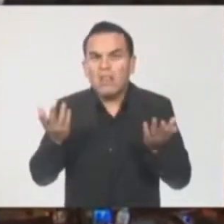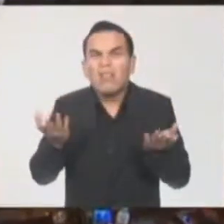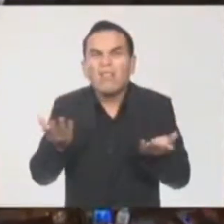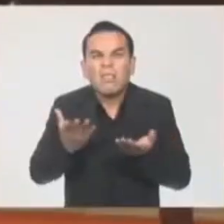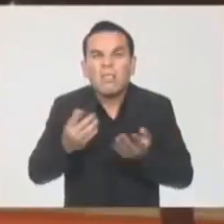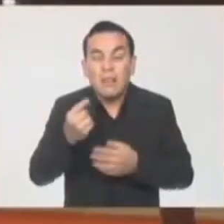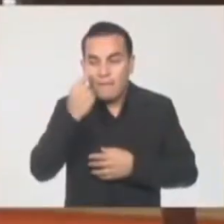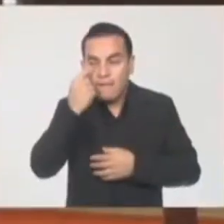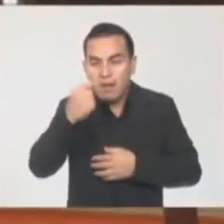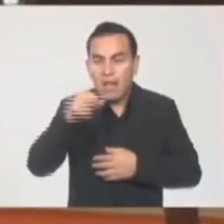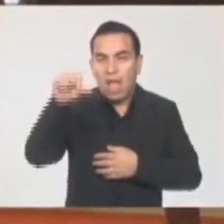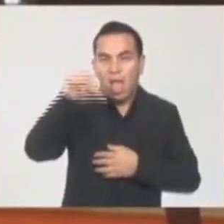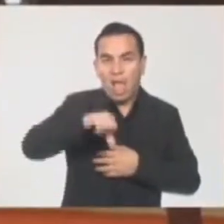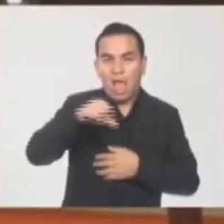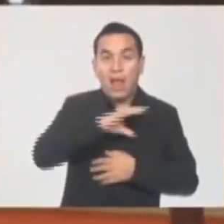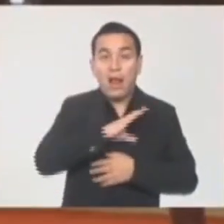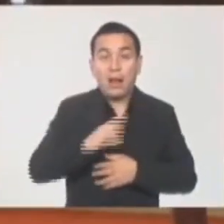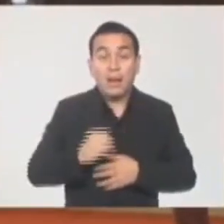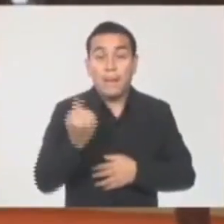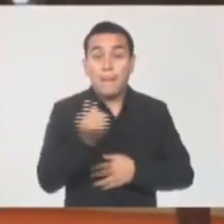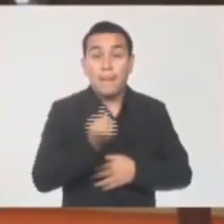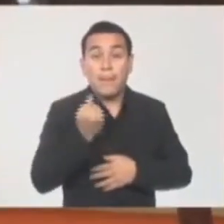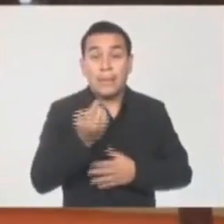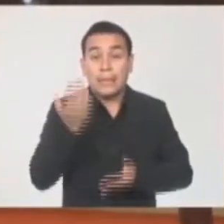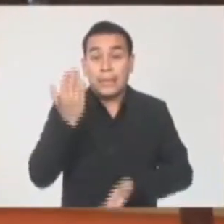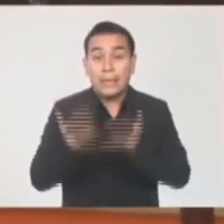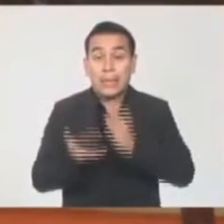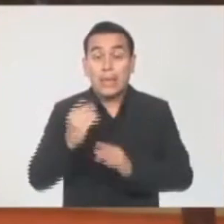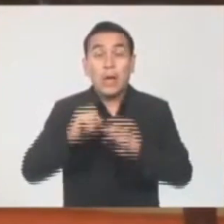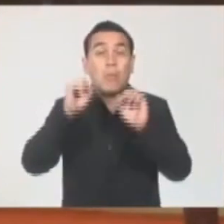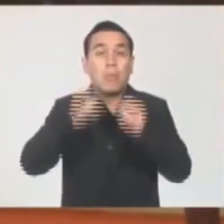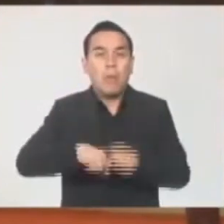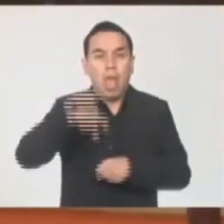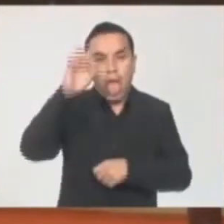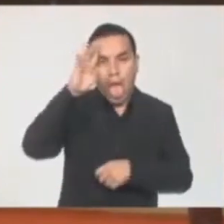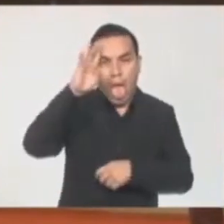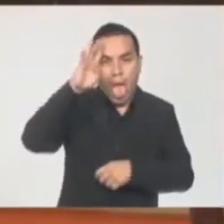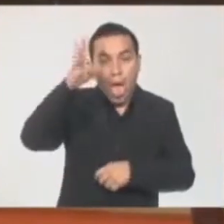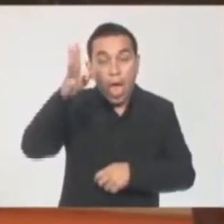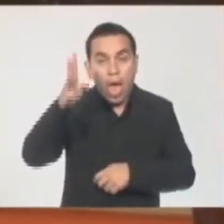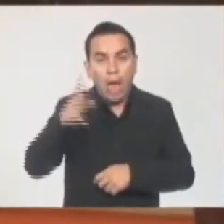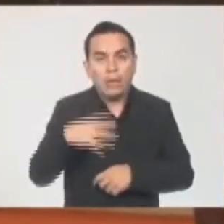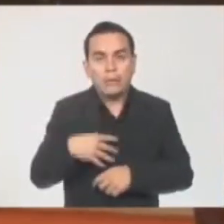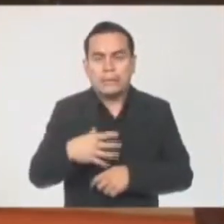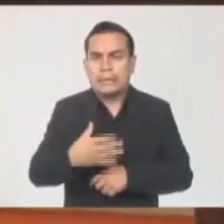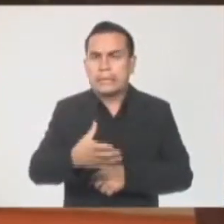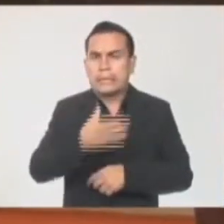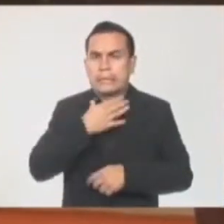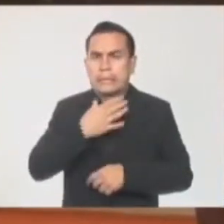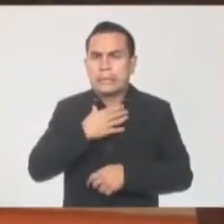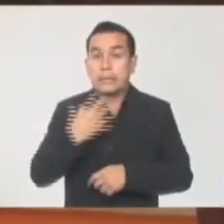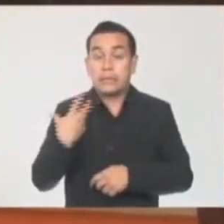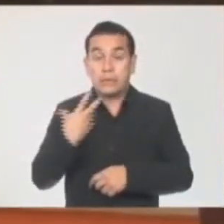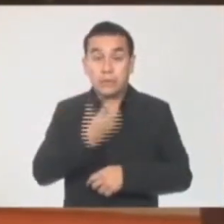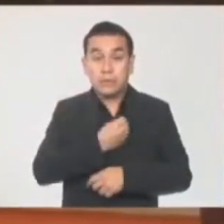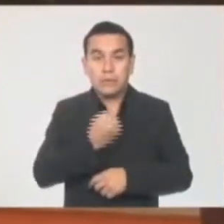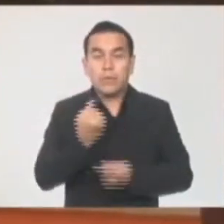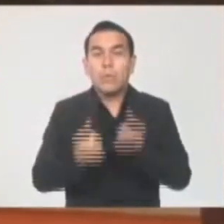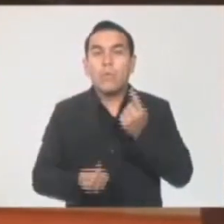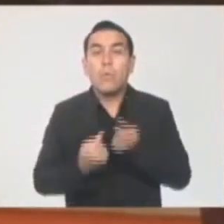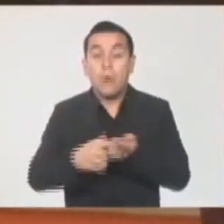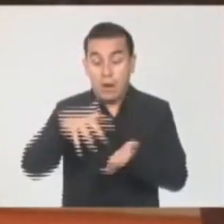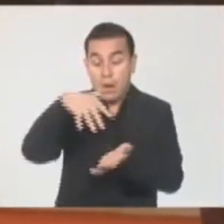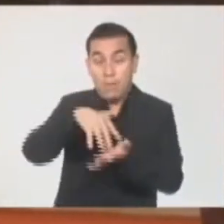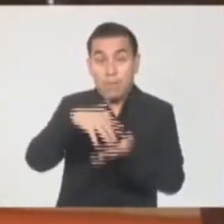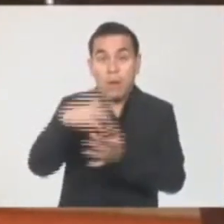que fallemos, hay personas mezquinas que son capaces de inventar lo que sea y dañar algo que, más que un logro nuestro o del gobierno, es